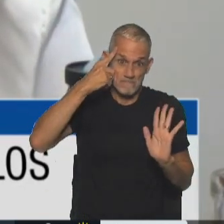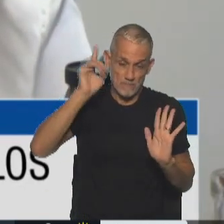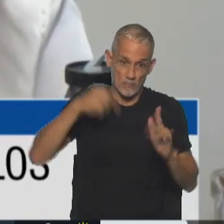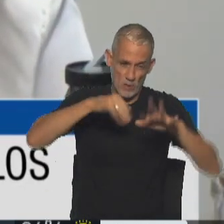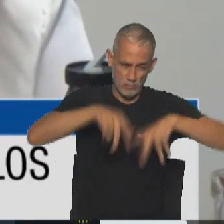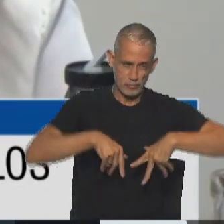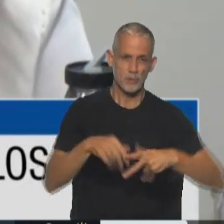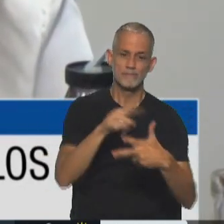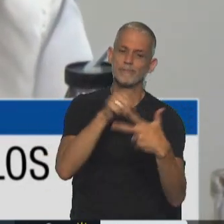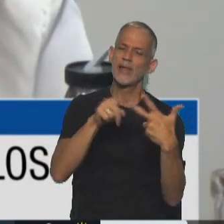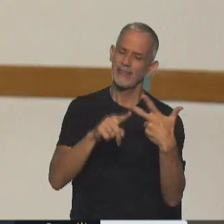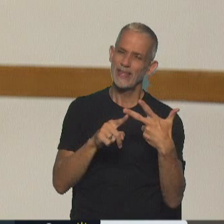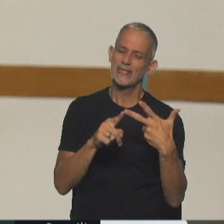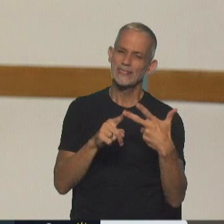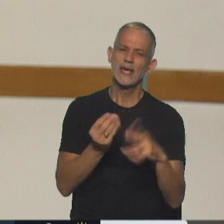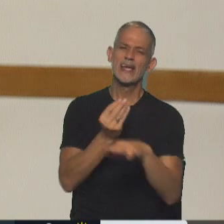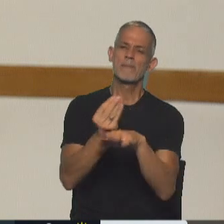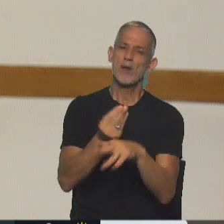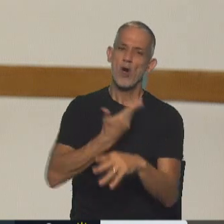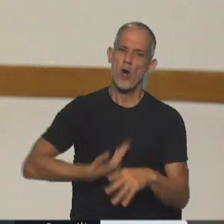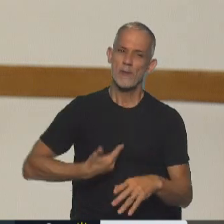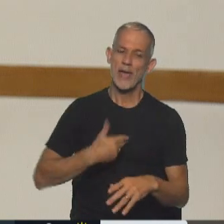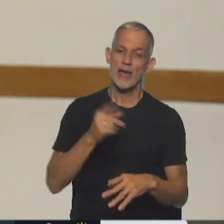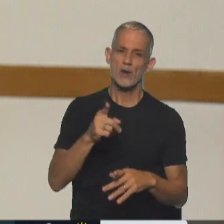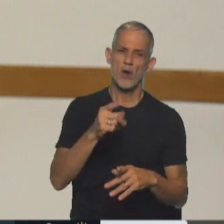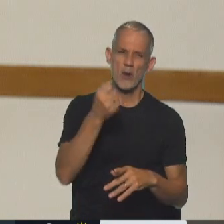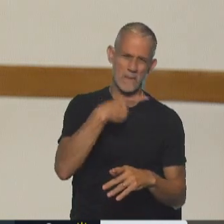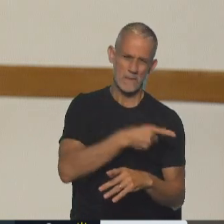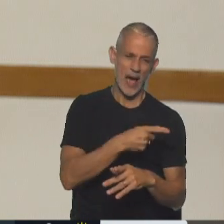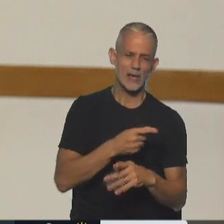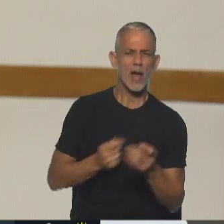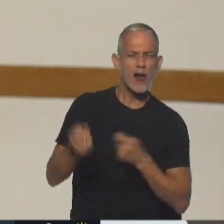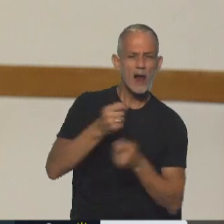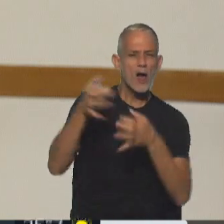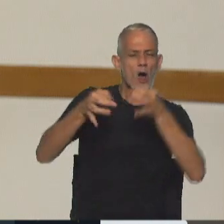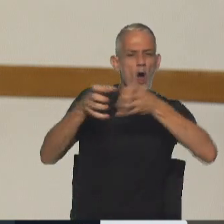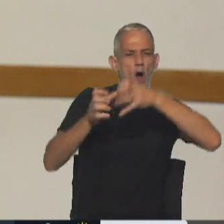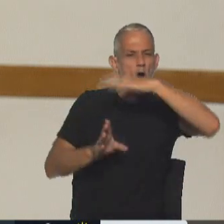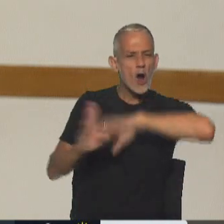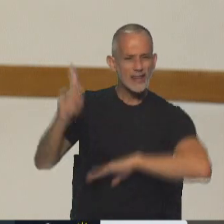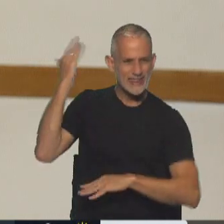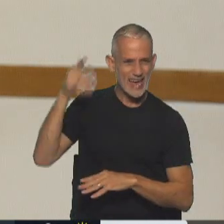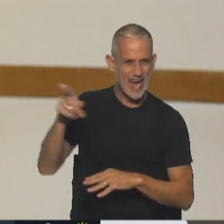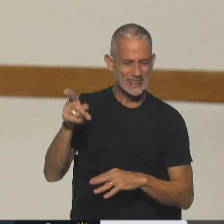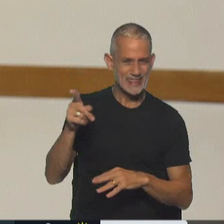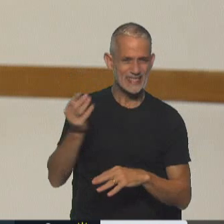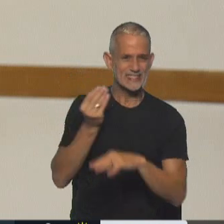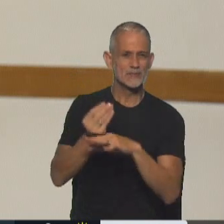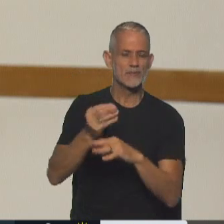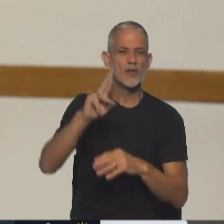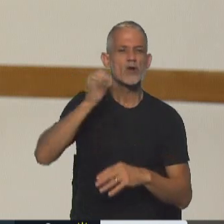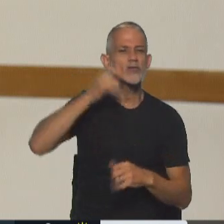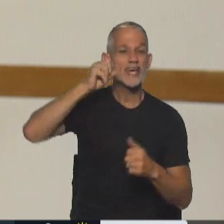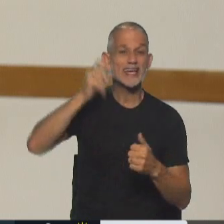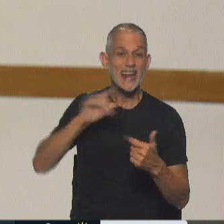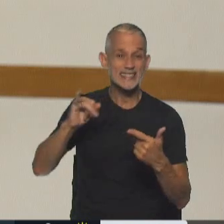como los que En nombre del gobierno negociaron o traficaron con la corte En aquel momento después de que ingresaron rosen